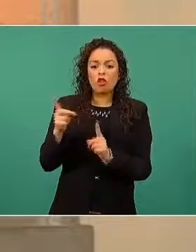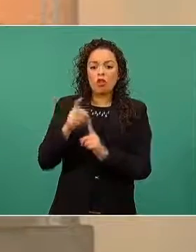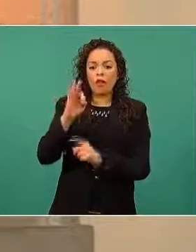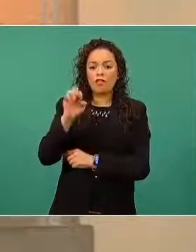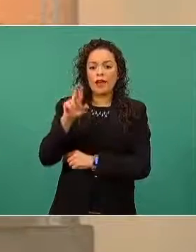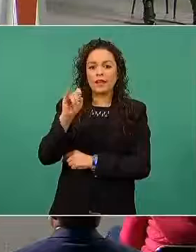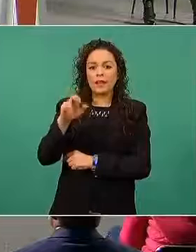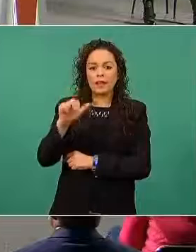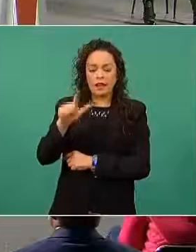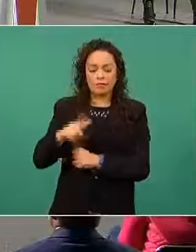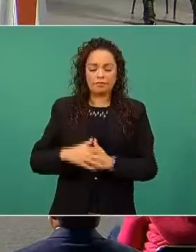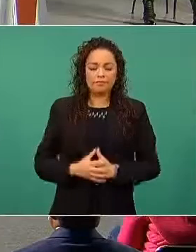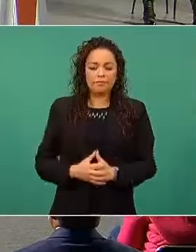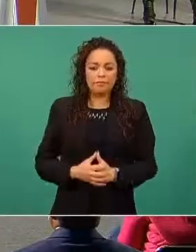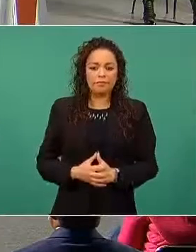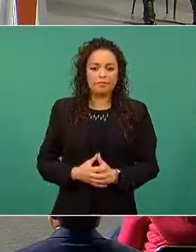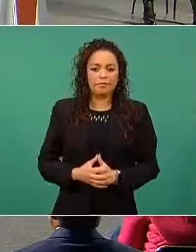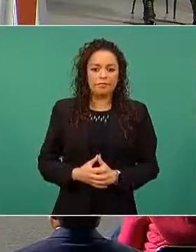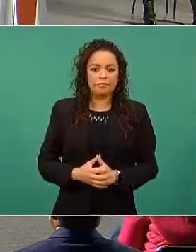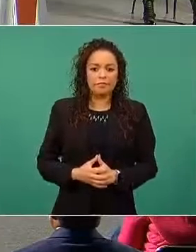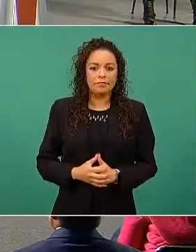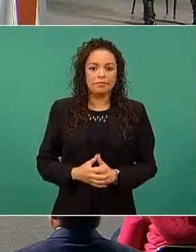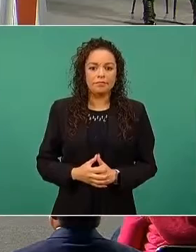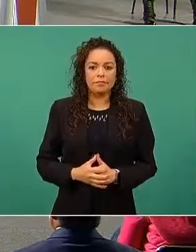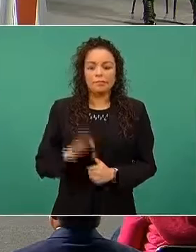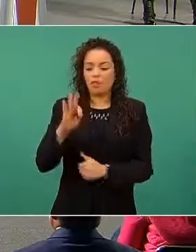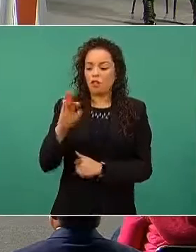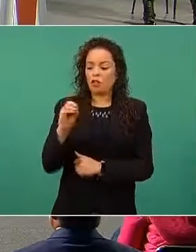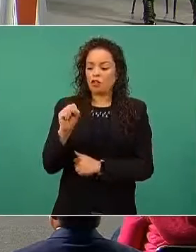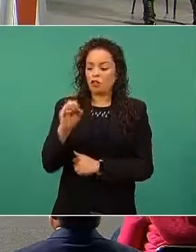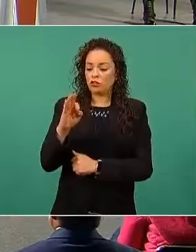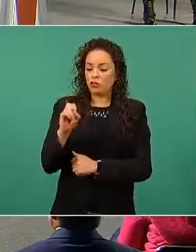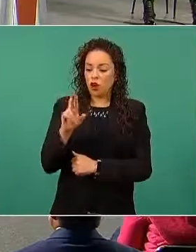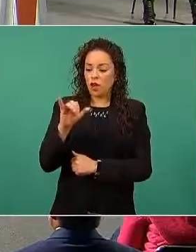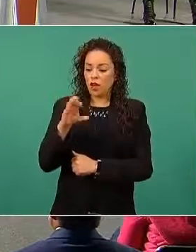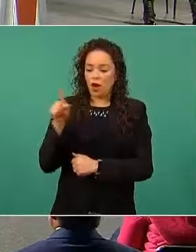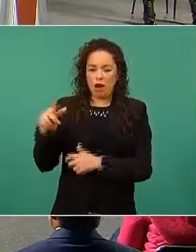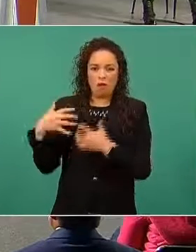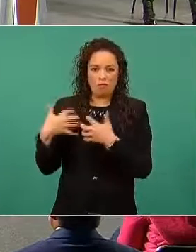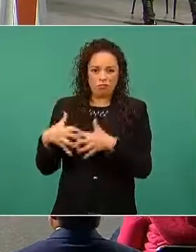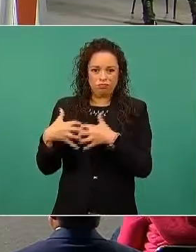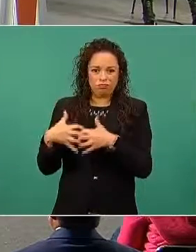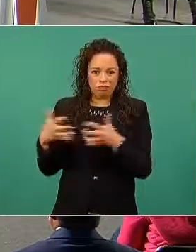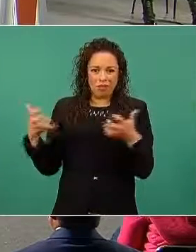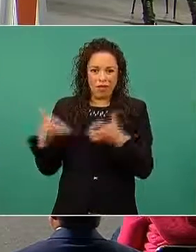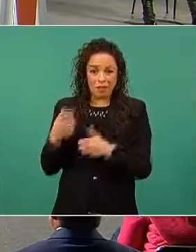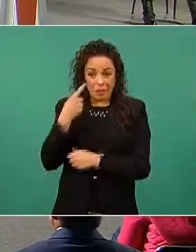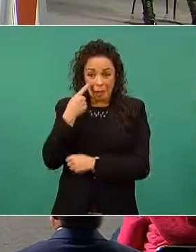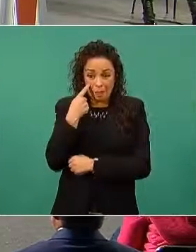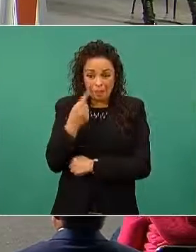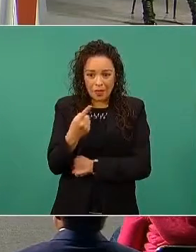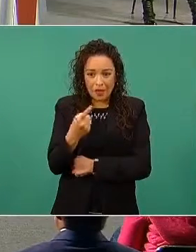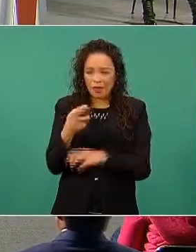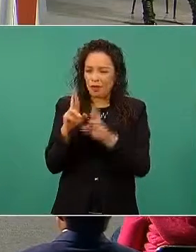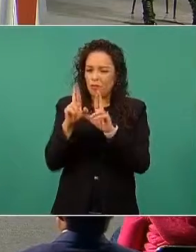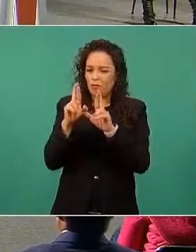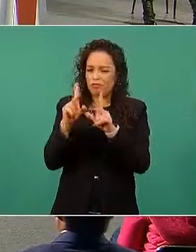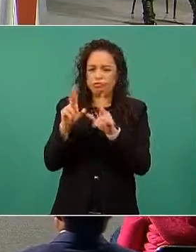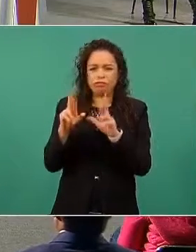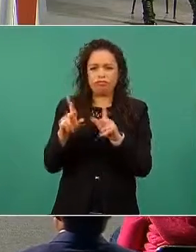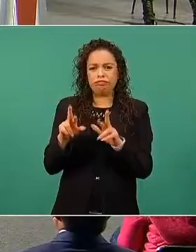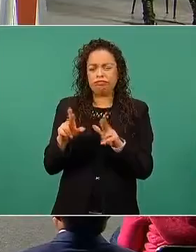favor. Las plantas de fosfórico, pueden ustedes observar en qué condiciones